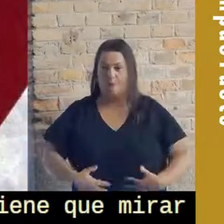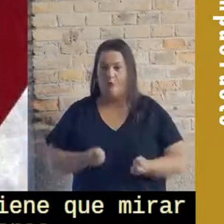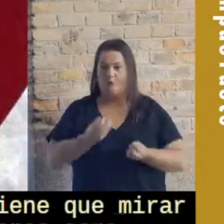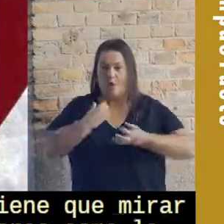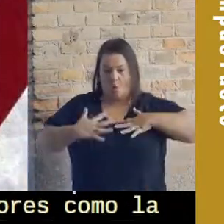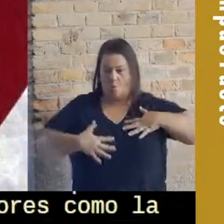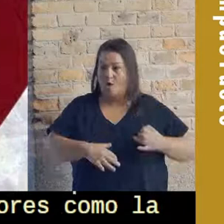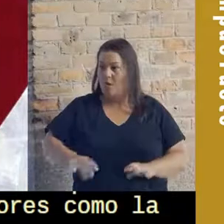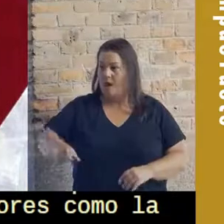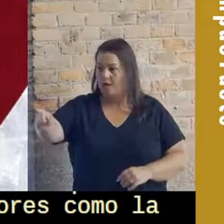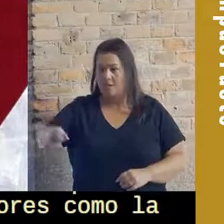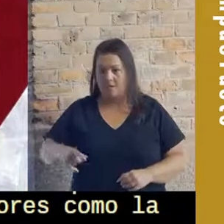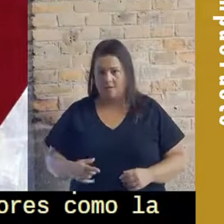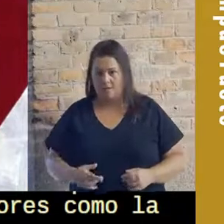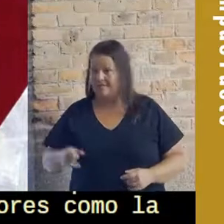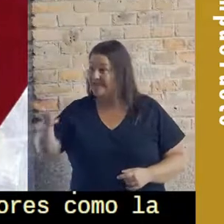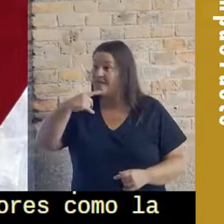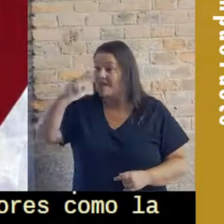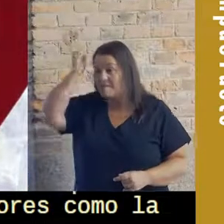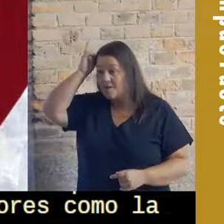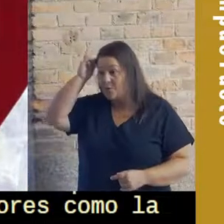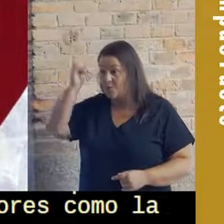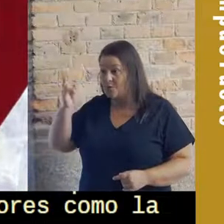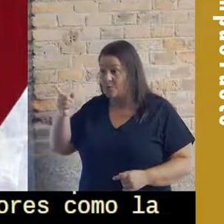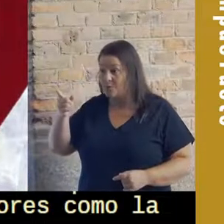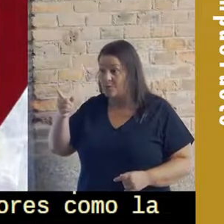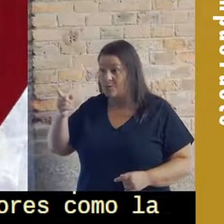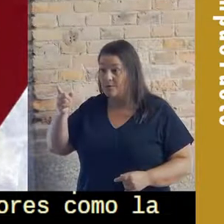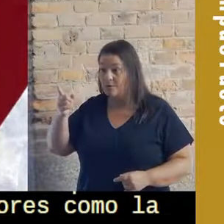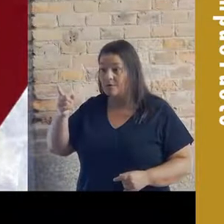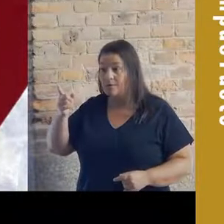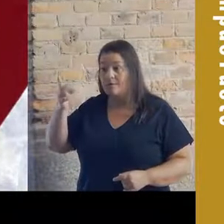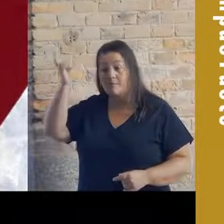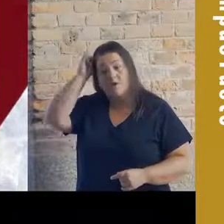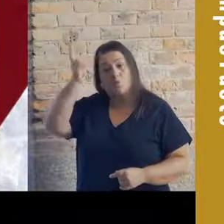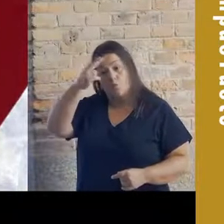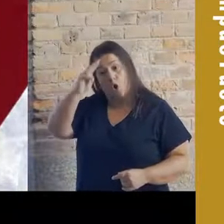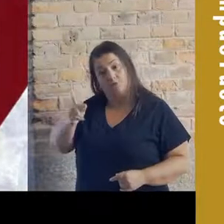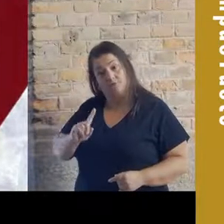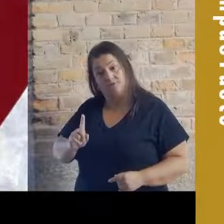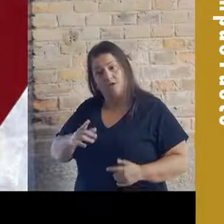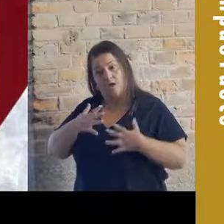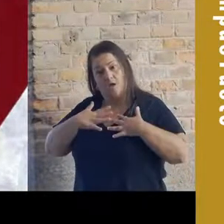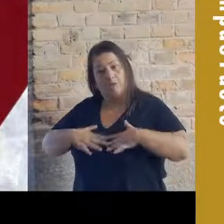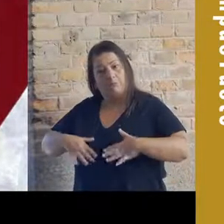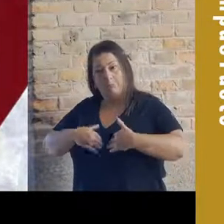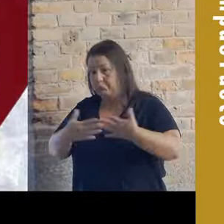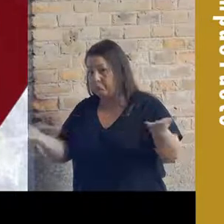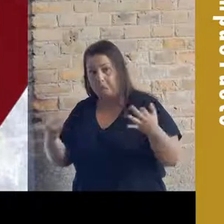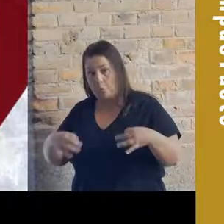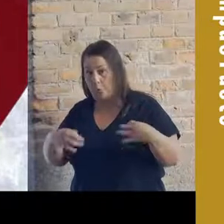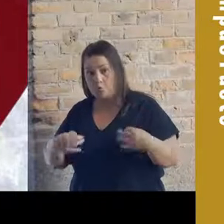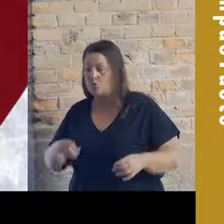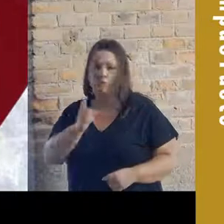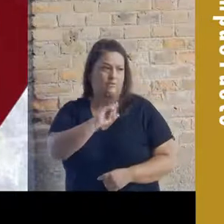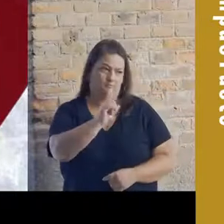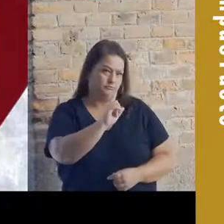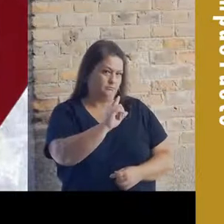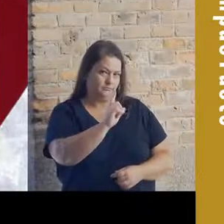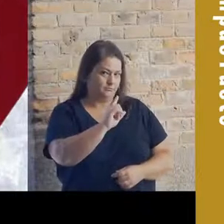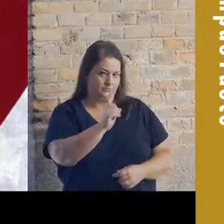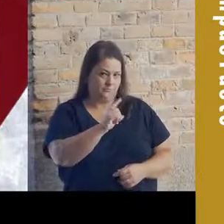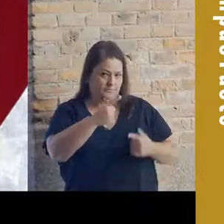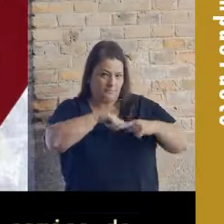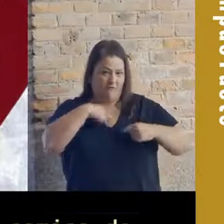flores como la que traes tú es que en el Perú hacen igual con no respetan no con la ropa común y corriente no no pero ya te digo que